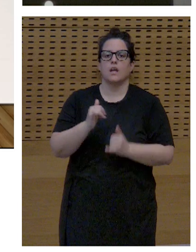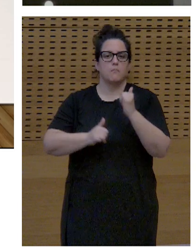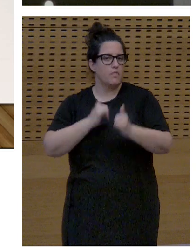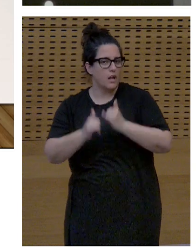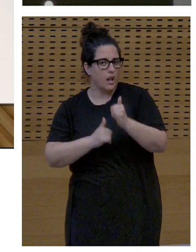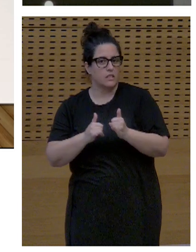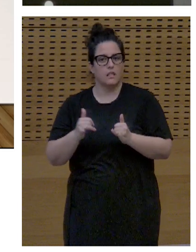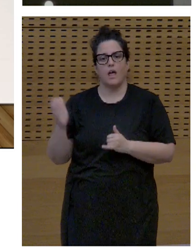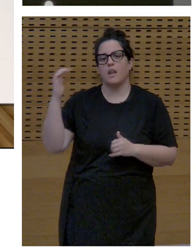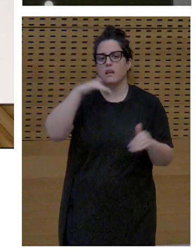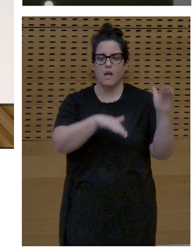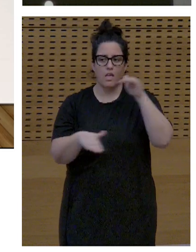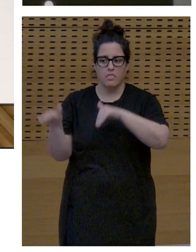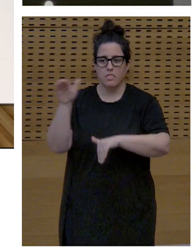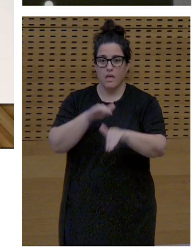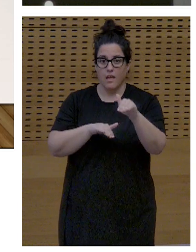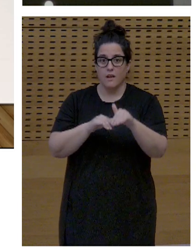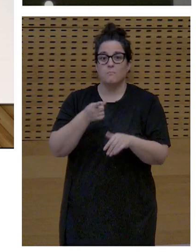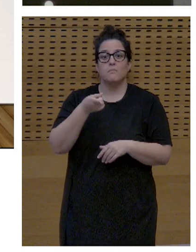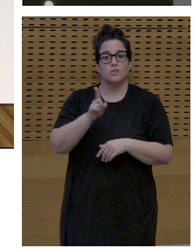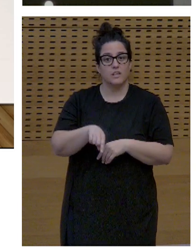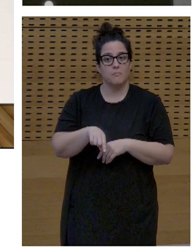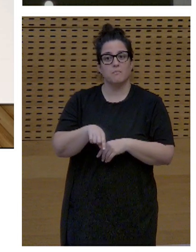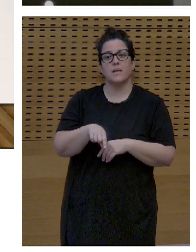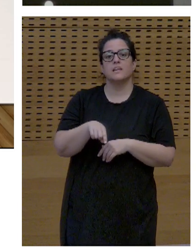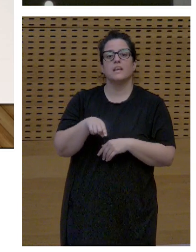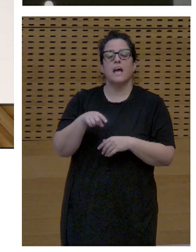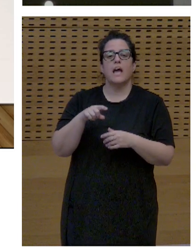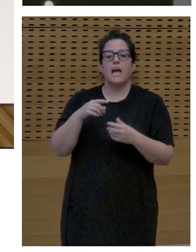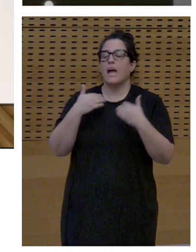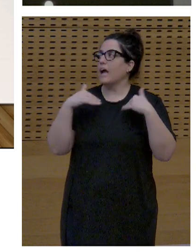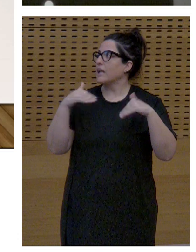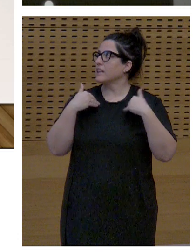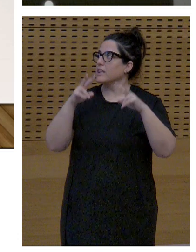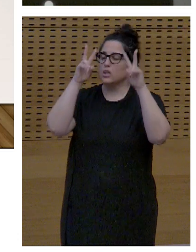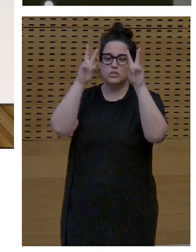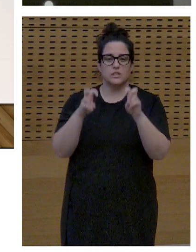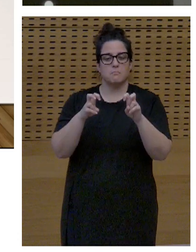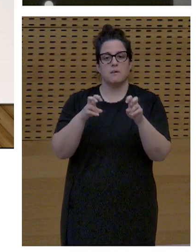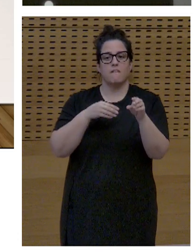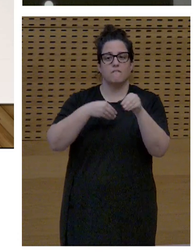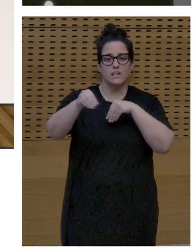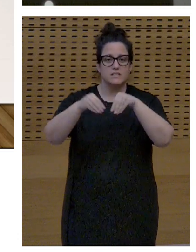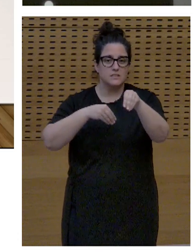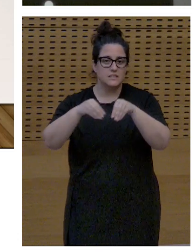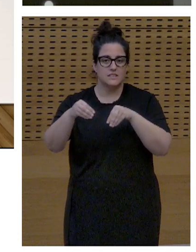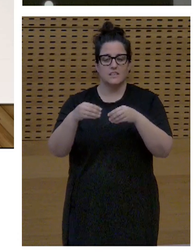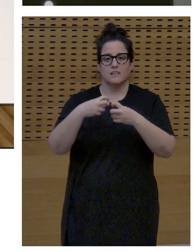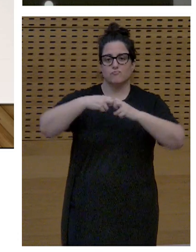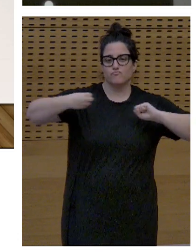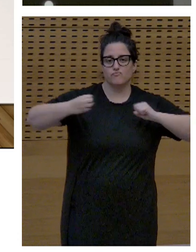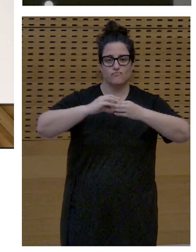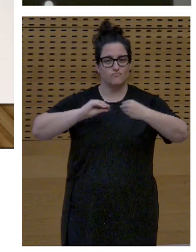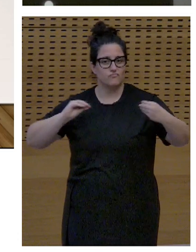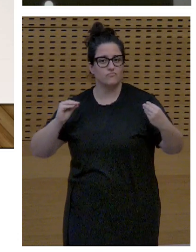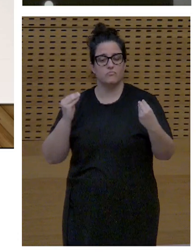como estos ejercicios de flexibilidad, equilibrio y fuerza, como puede ser el tai chi o la